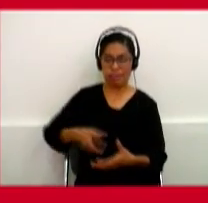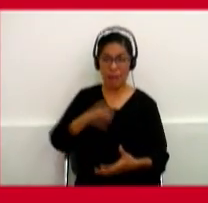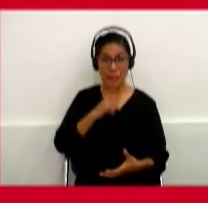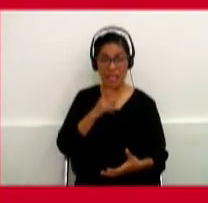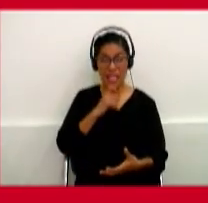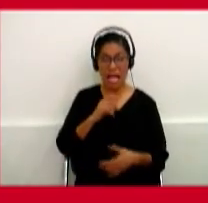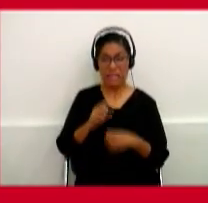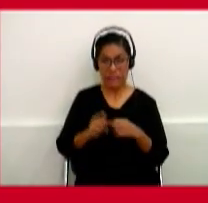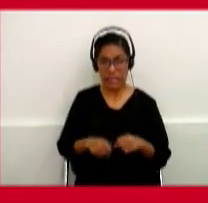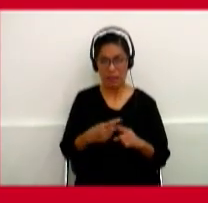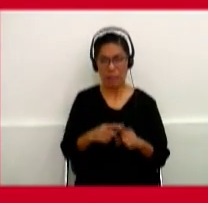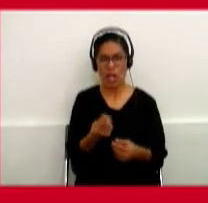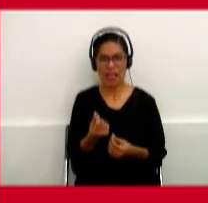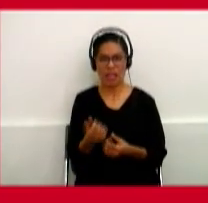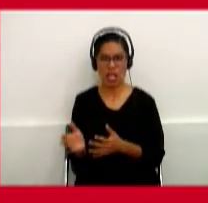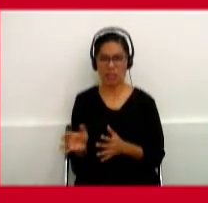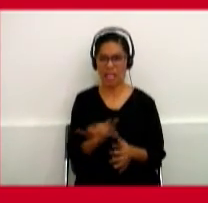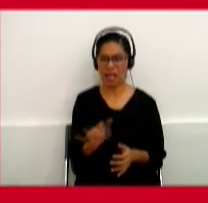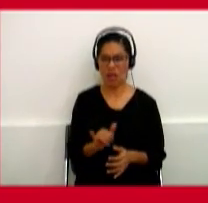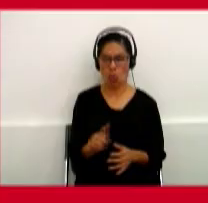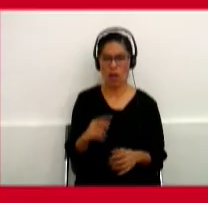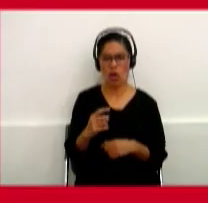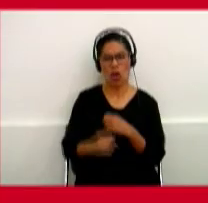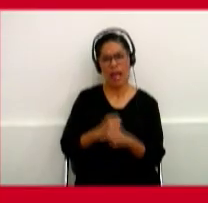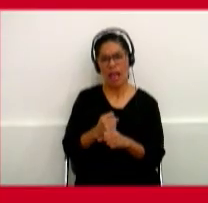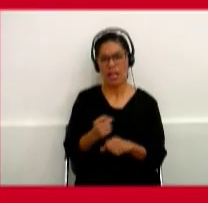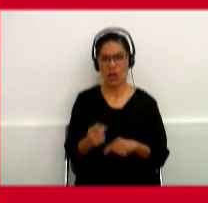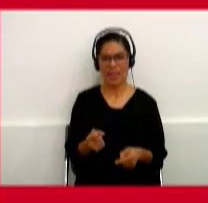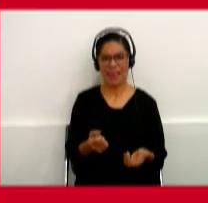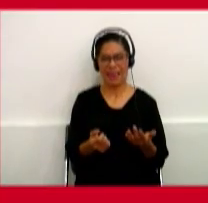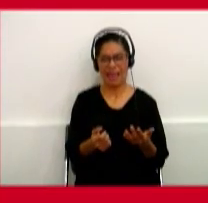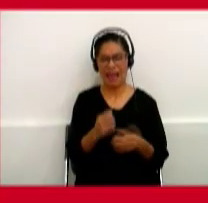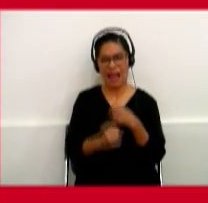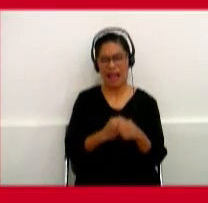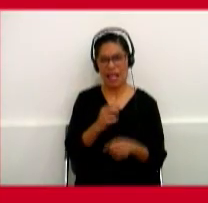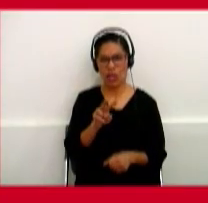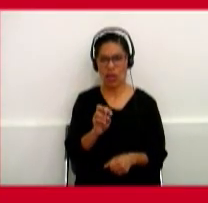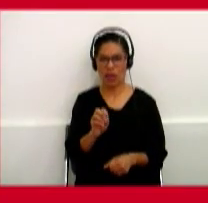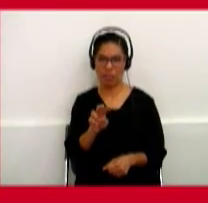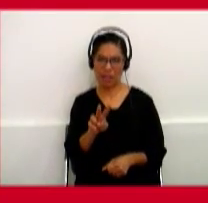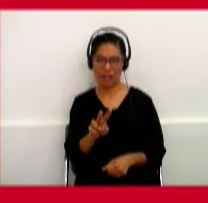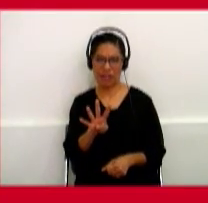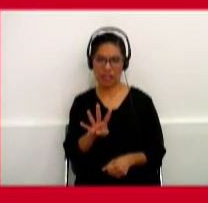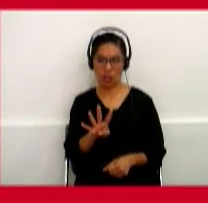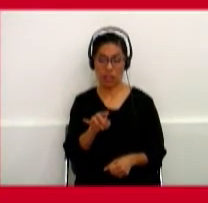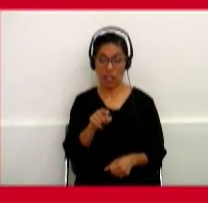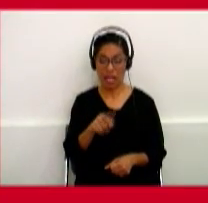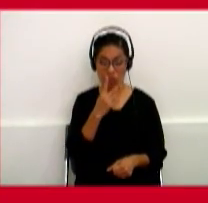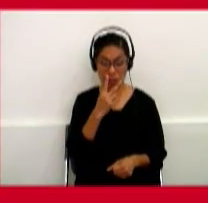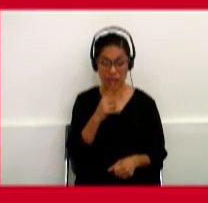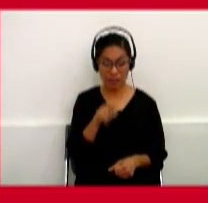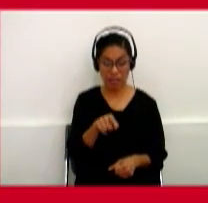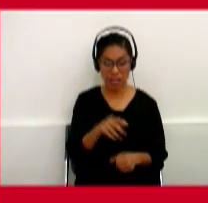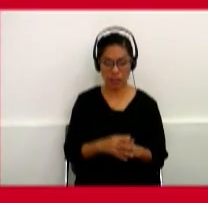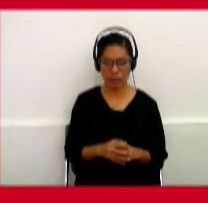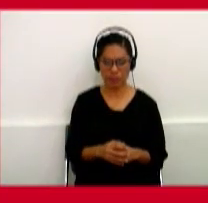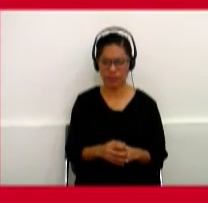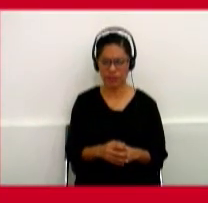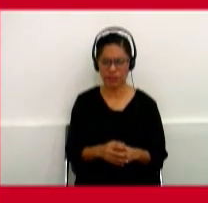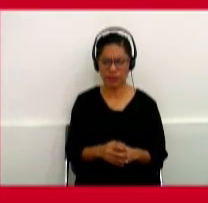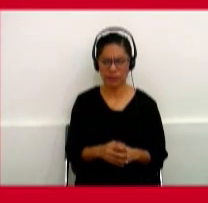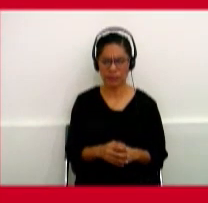pasado. Todos estos desafíos se asocian entonces con este enunciado simple que estamos viendo aquí. Entonces,